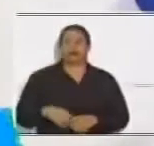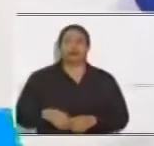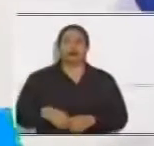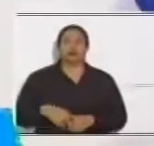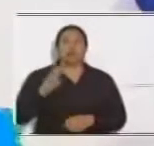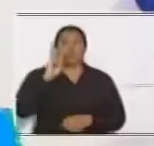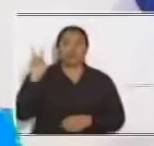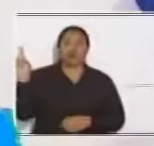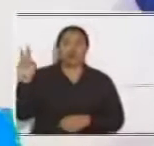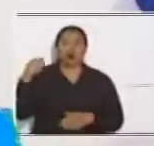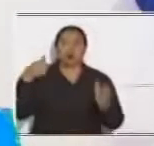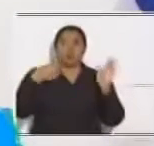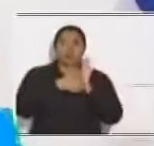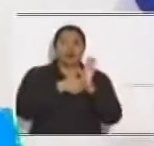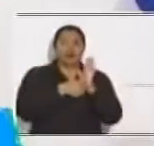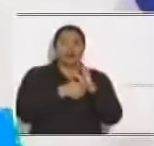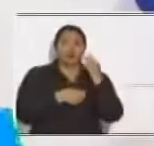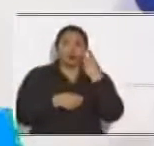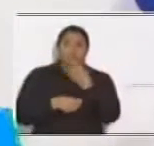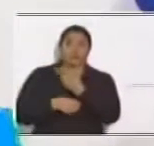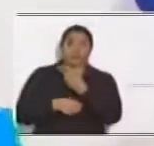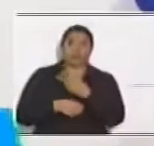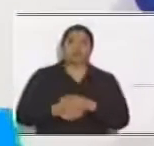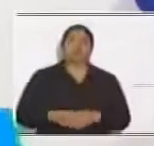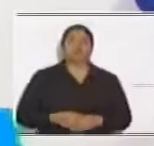mis tachuelitas, ¿sí?